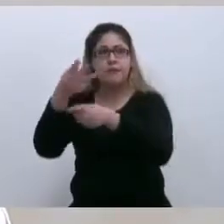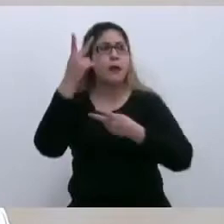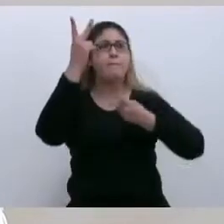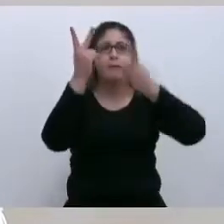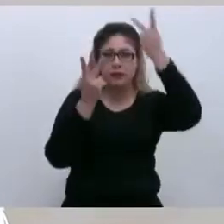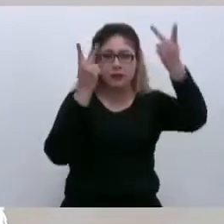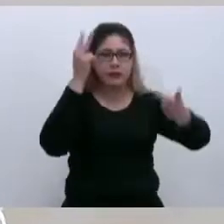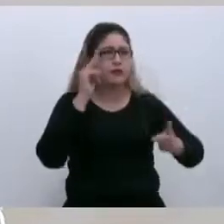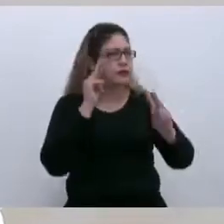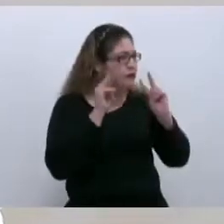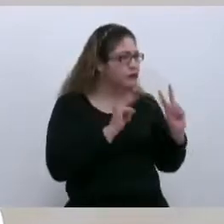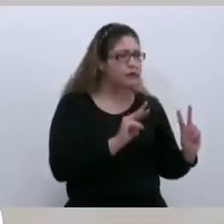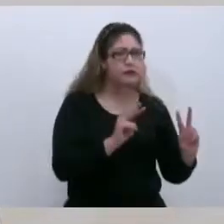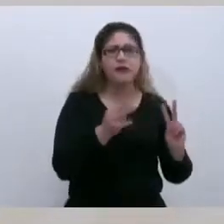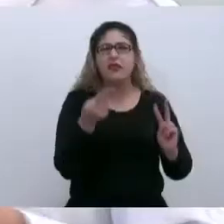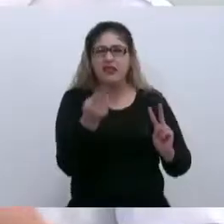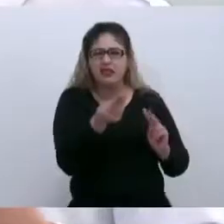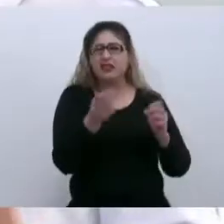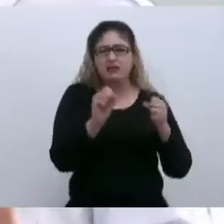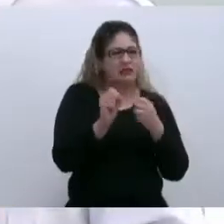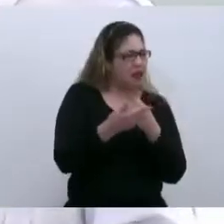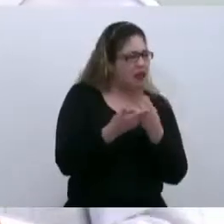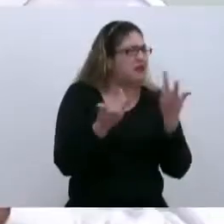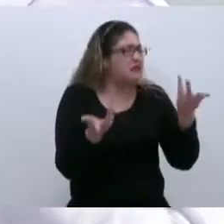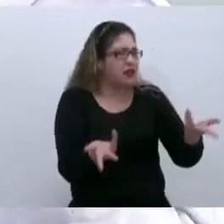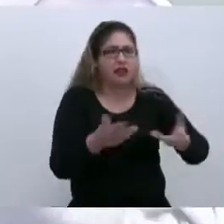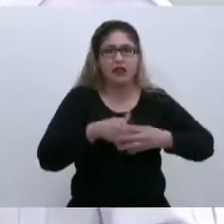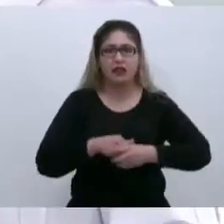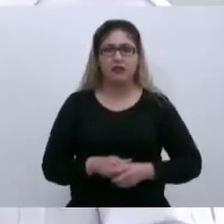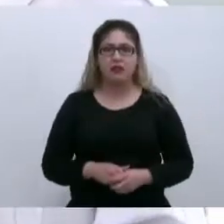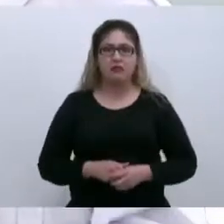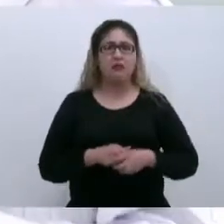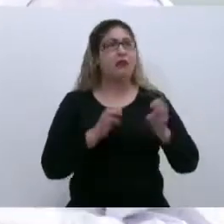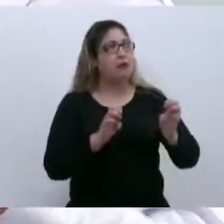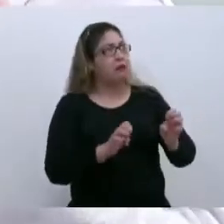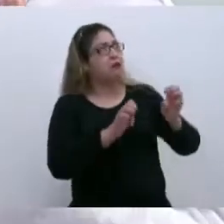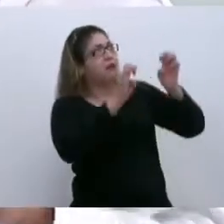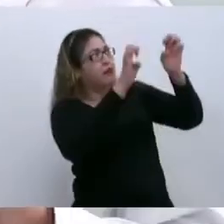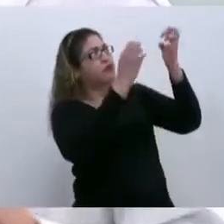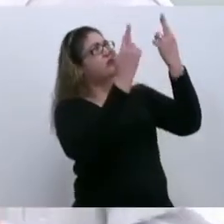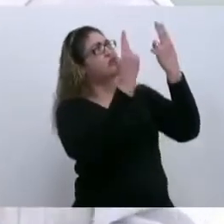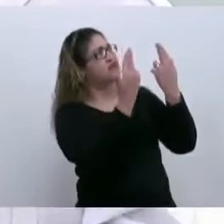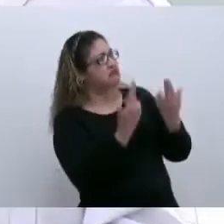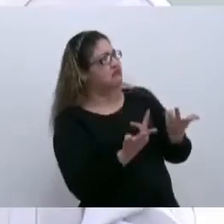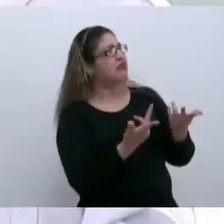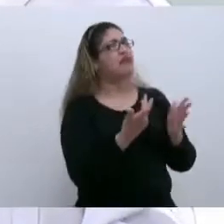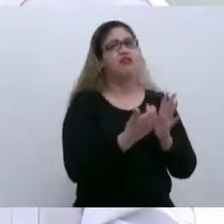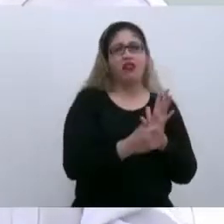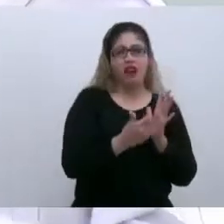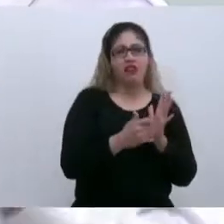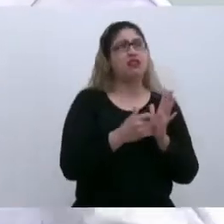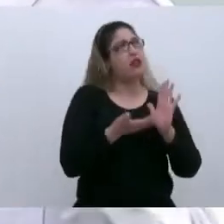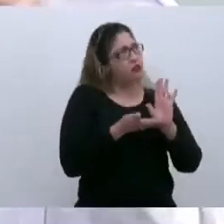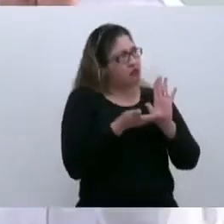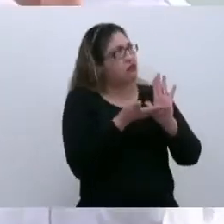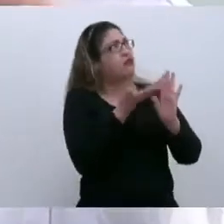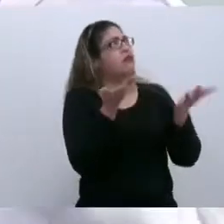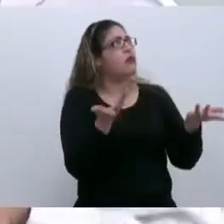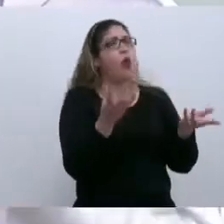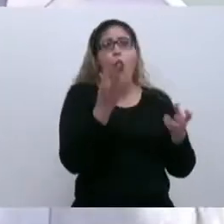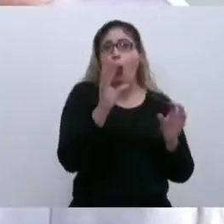todas las instituciones públicas, superar los déficits estructurales que durante tantos años el modelo